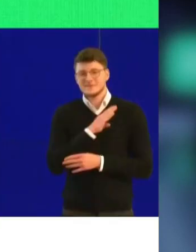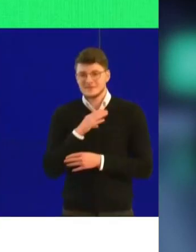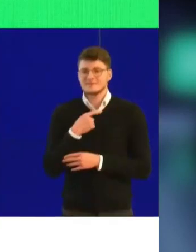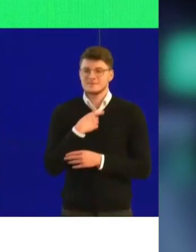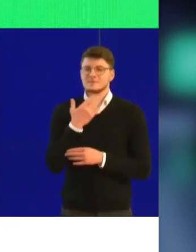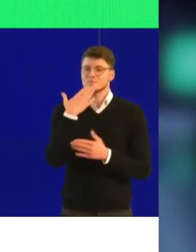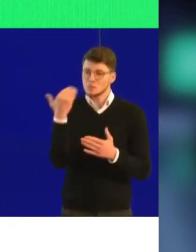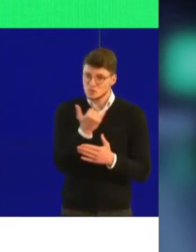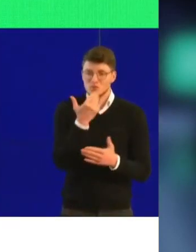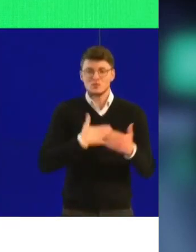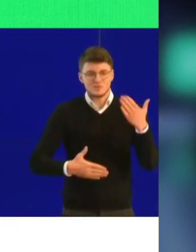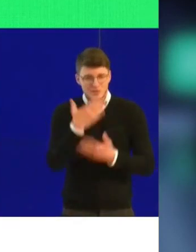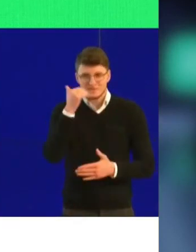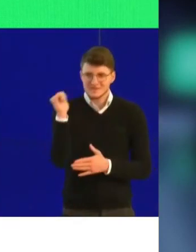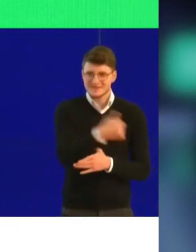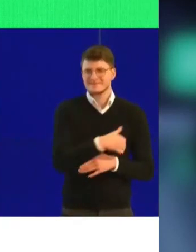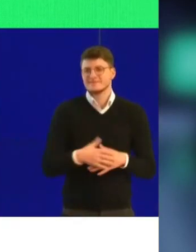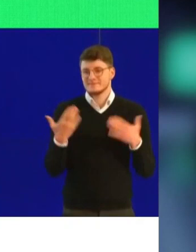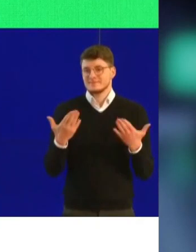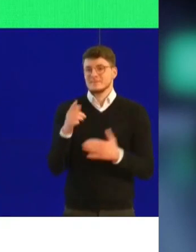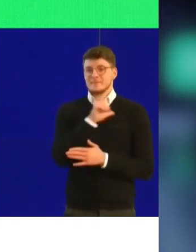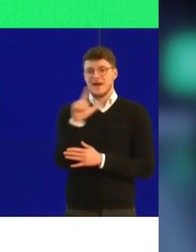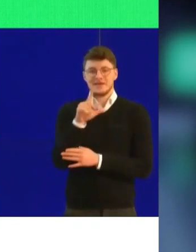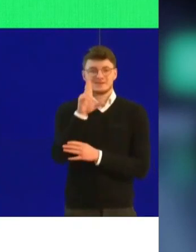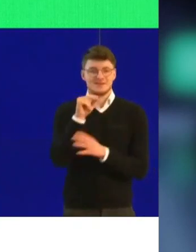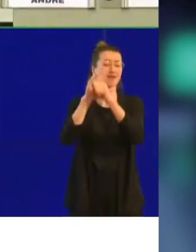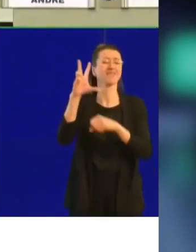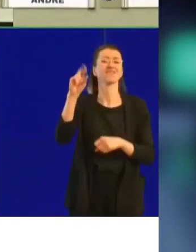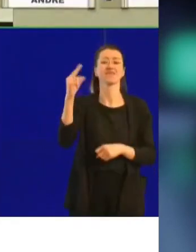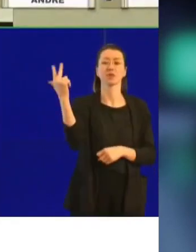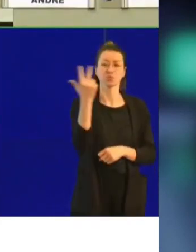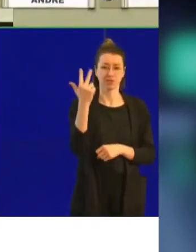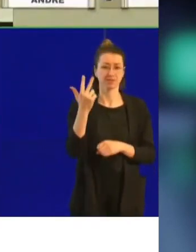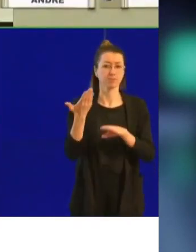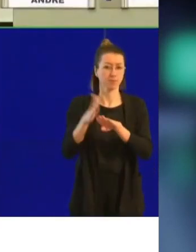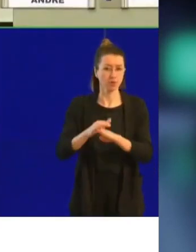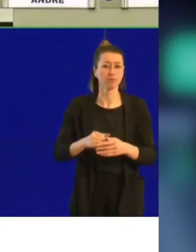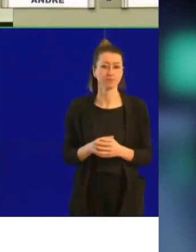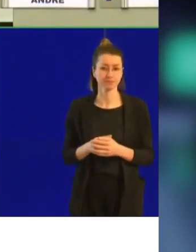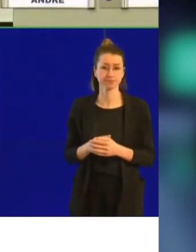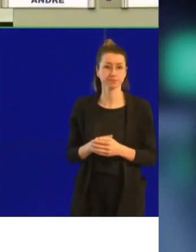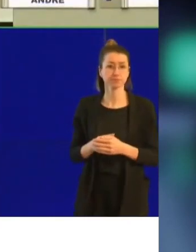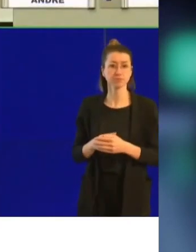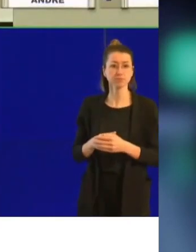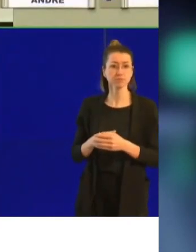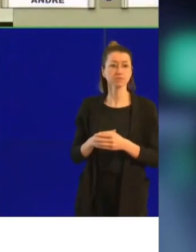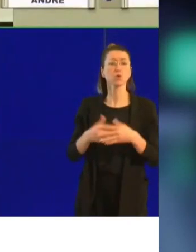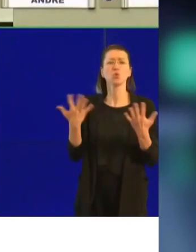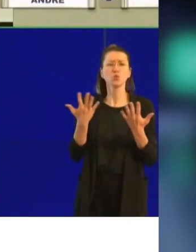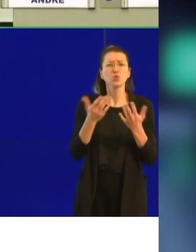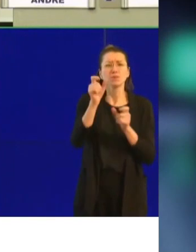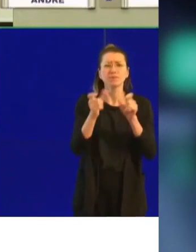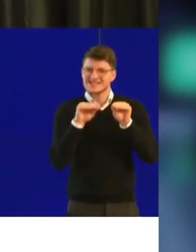pocos países del mundo que contabiliza los casos sospechosos de COVID-19, aunque no se haya practicado